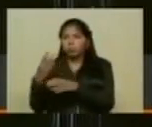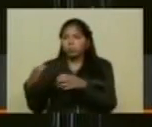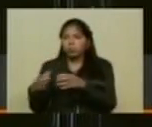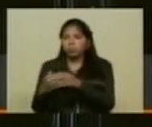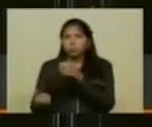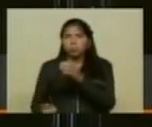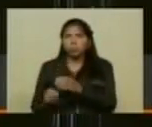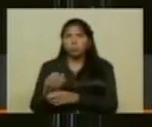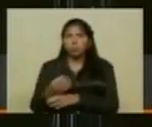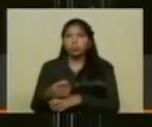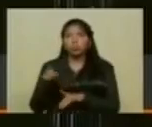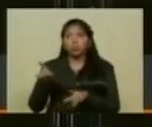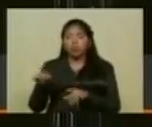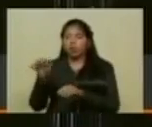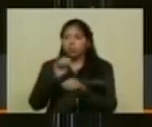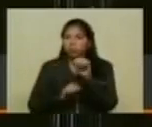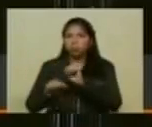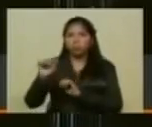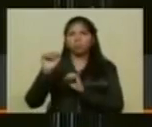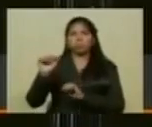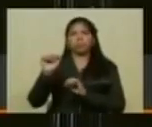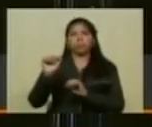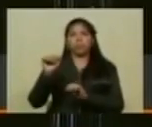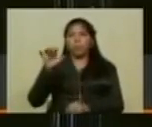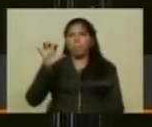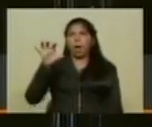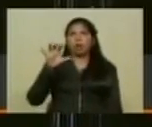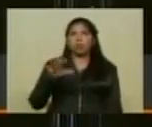República, seguir fortaleciendo la capacidad